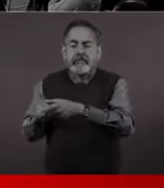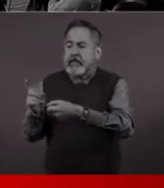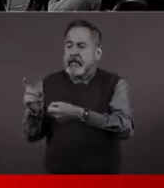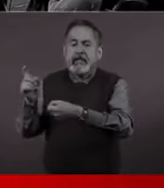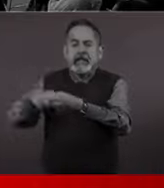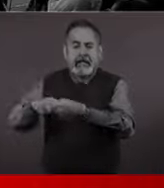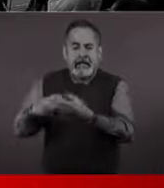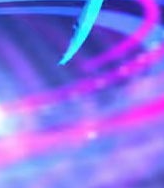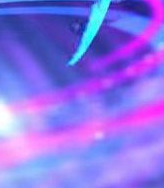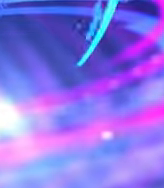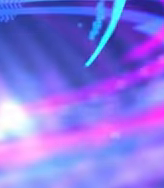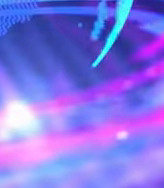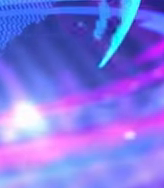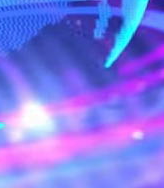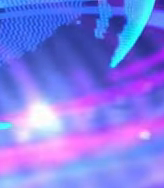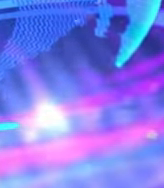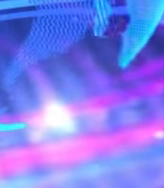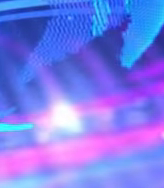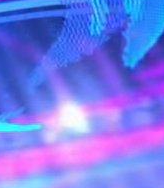inscritos en el Seguro Social.